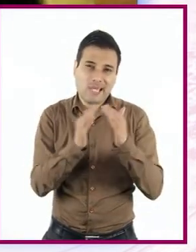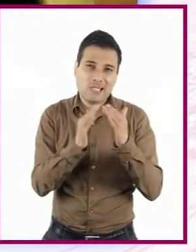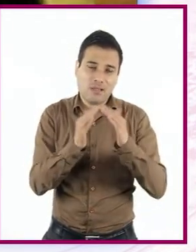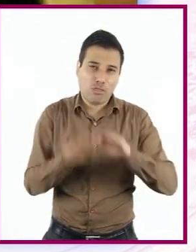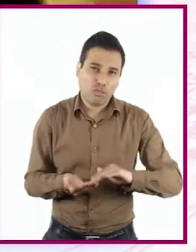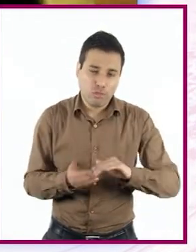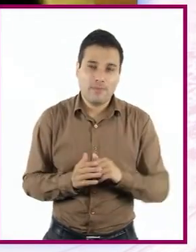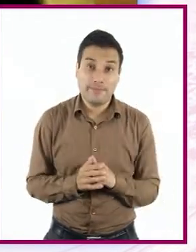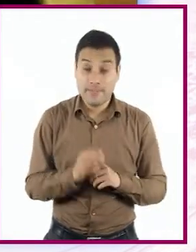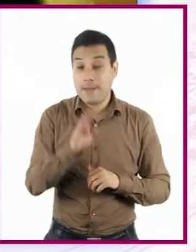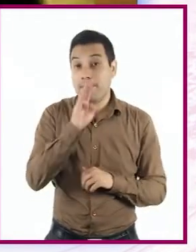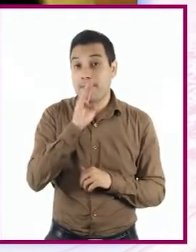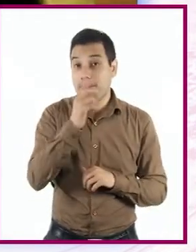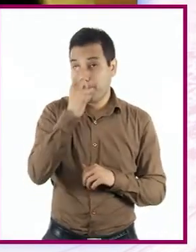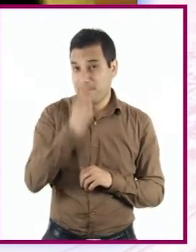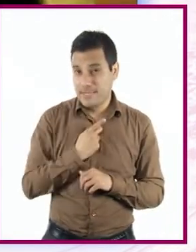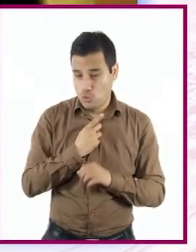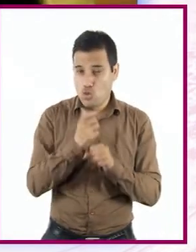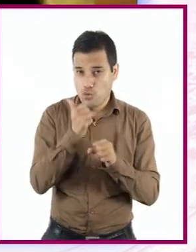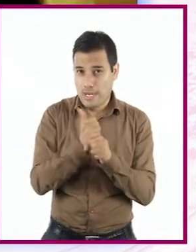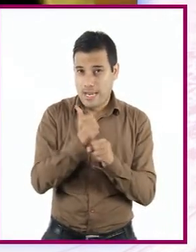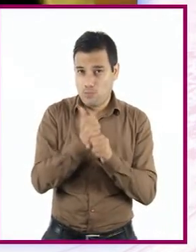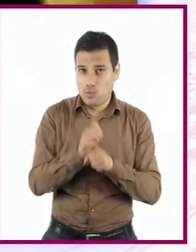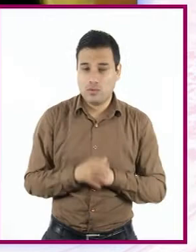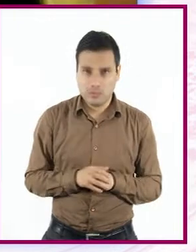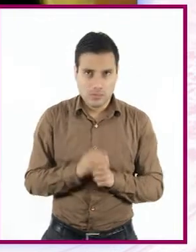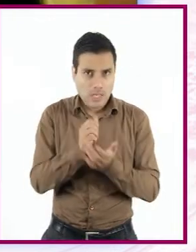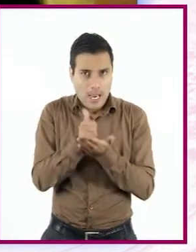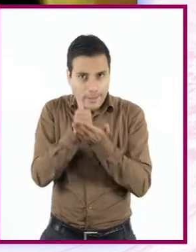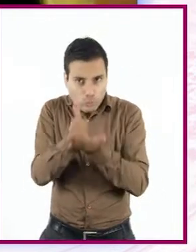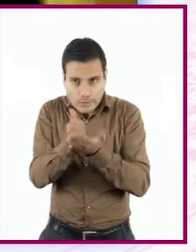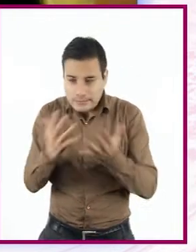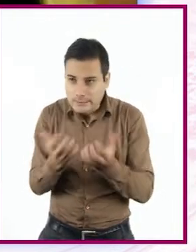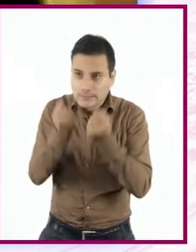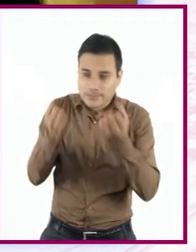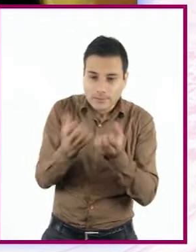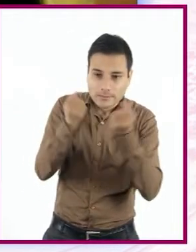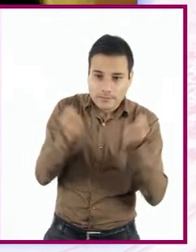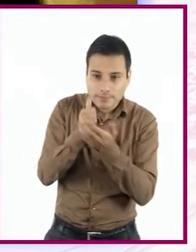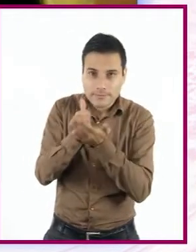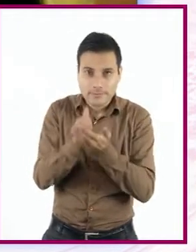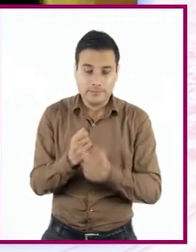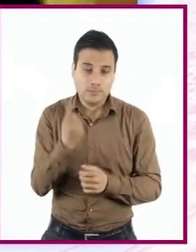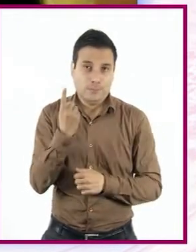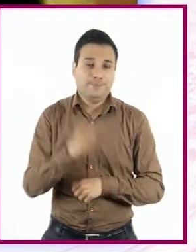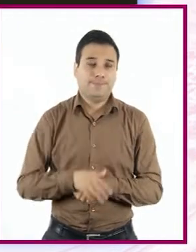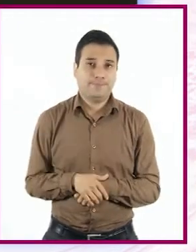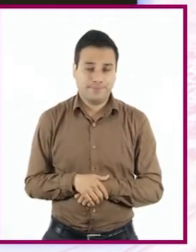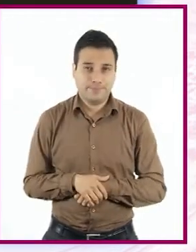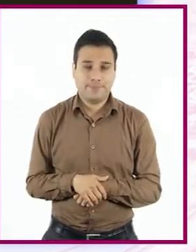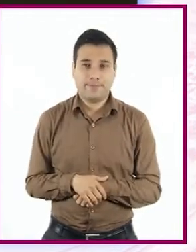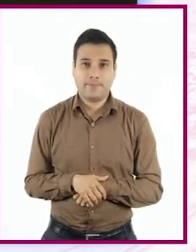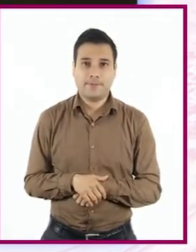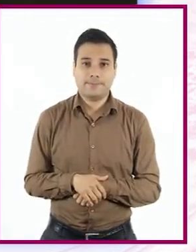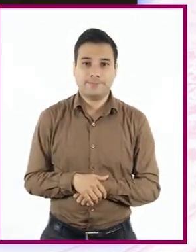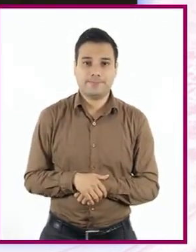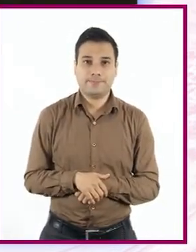nos comenta que mi abuelo fue uno de los rescatistas que le tocó ir a salvar gente.